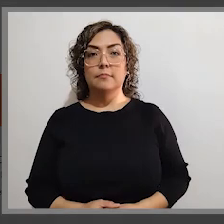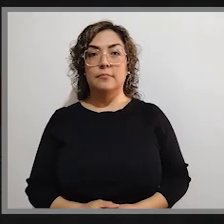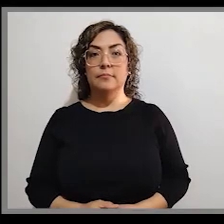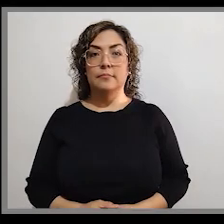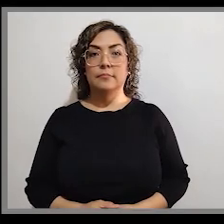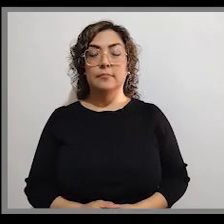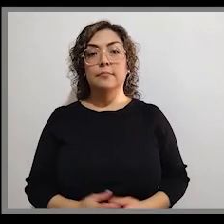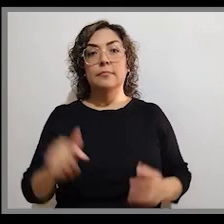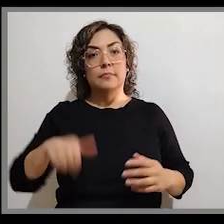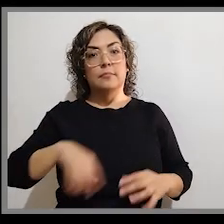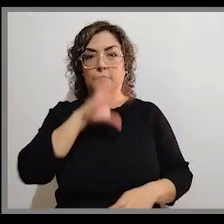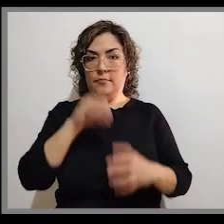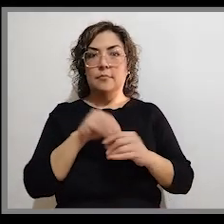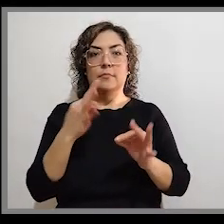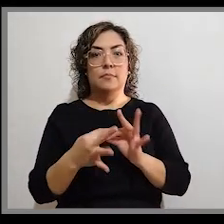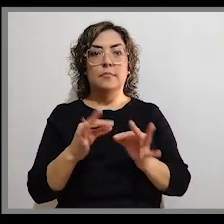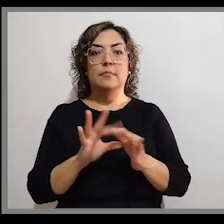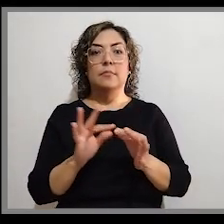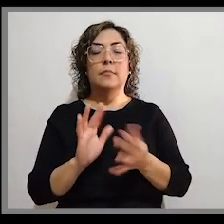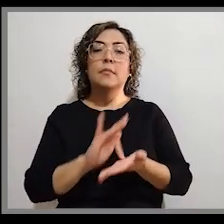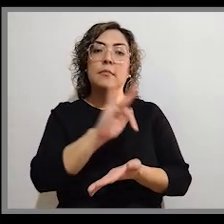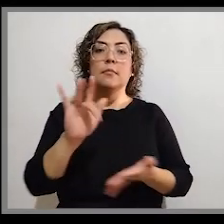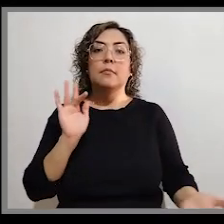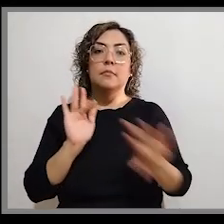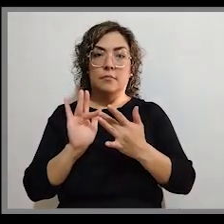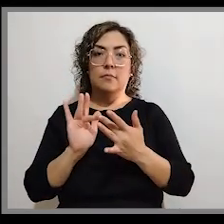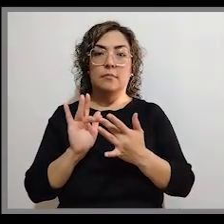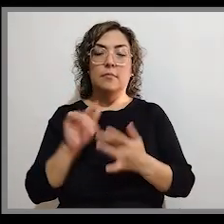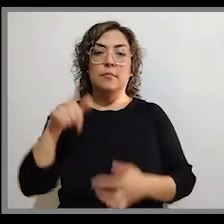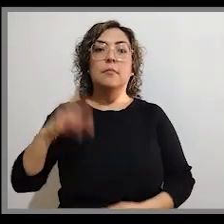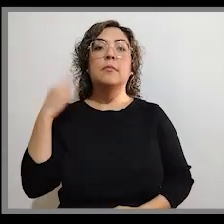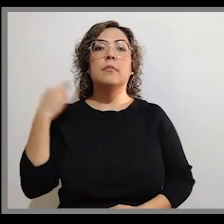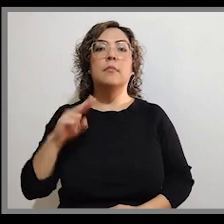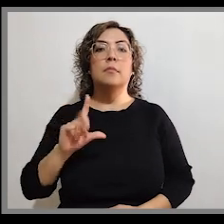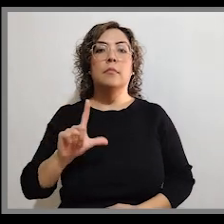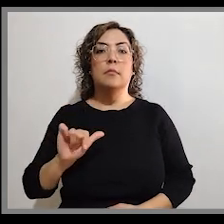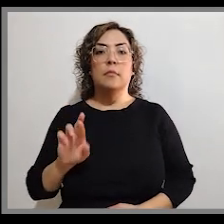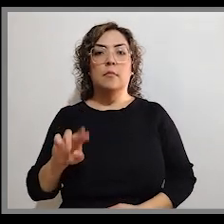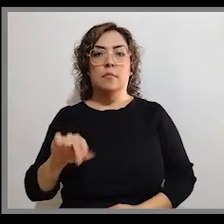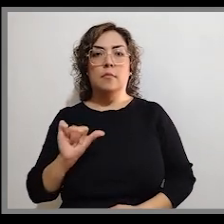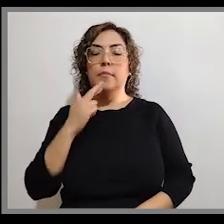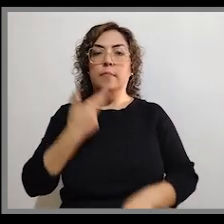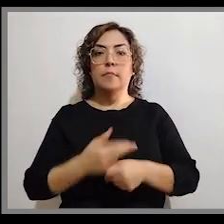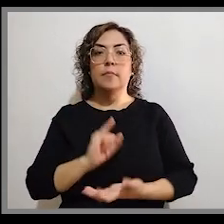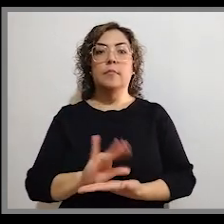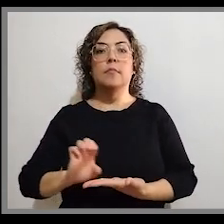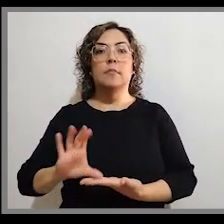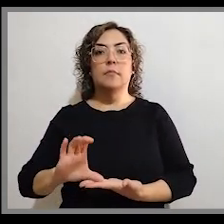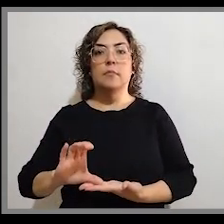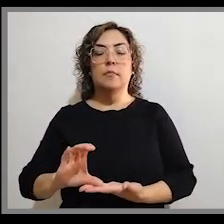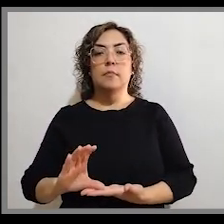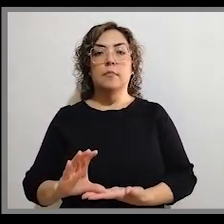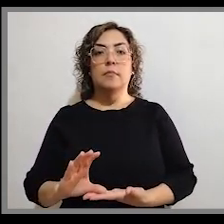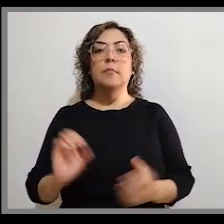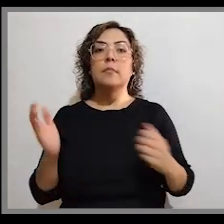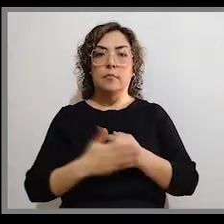Y bueno, fue todo. Muchísimas gracias por haber estado aquí con nosotros en su programa La Urna, esta producción del Instituto Electoral de Coahuila. Pásenla muy bien.